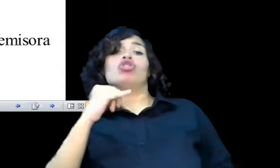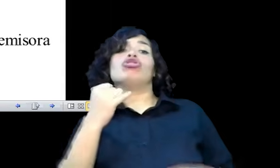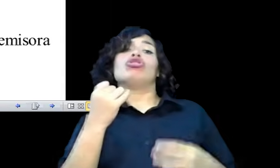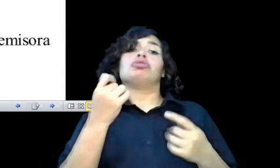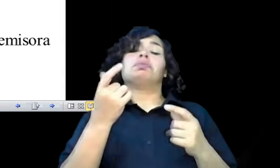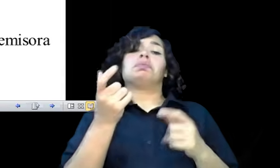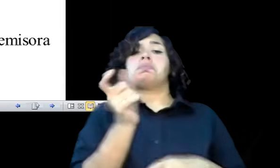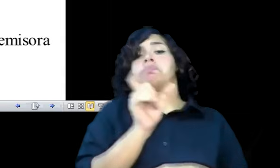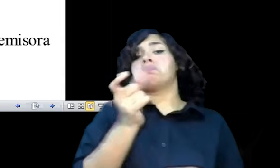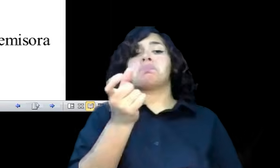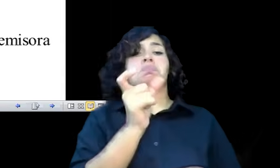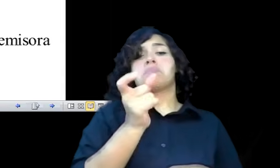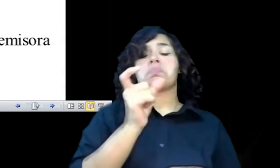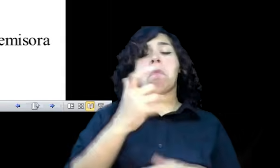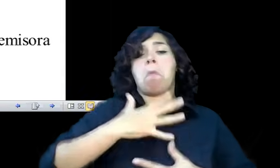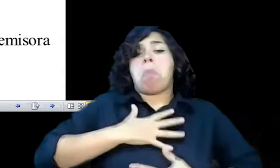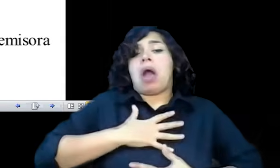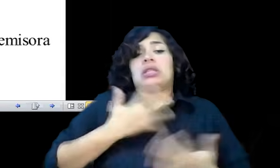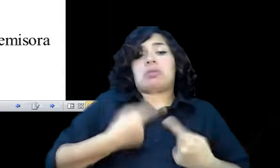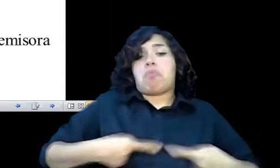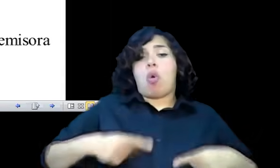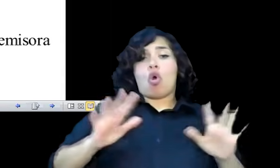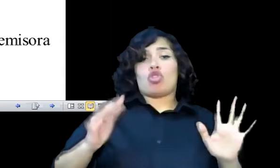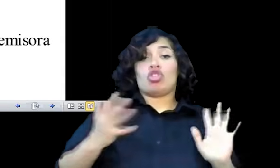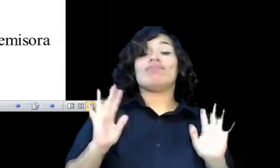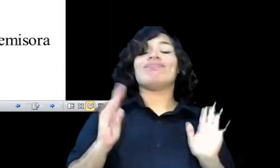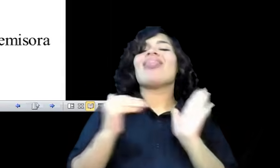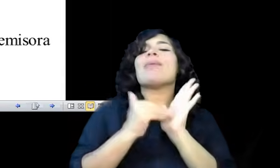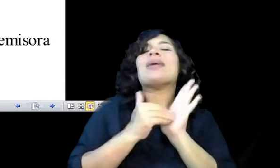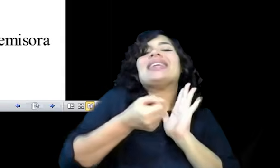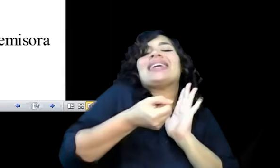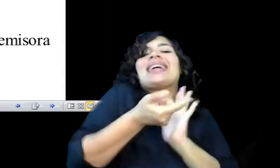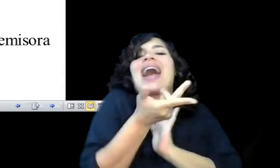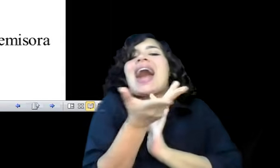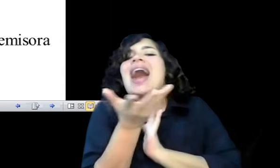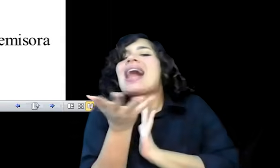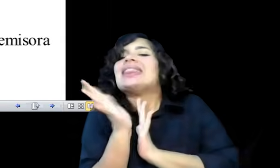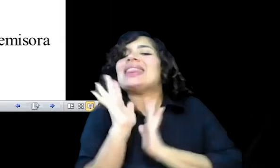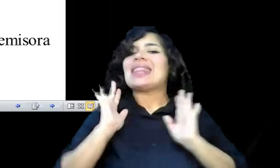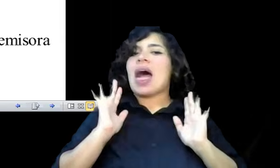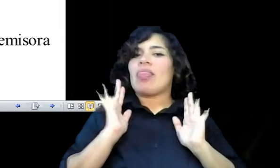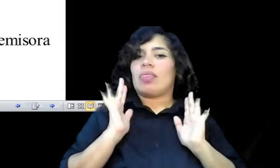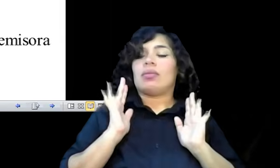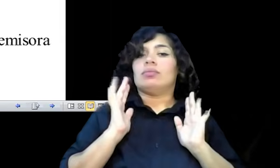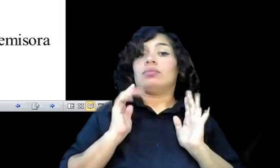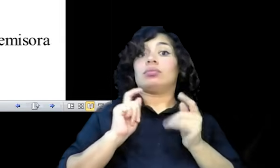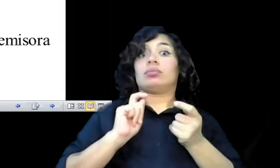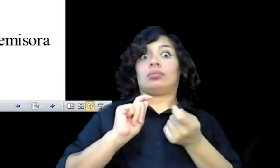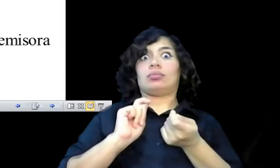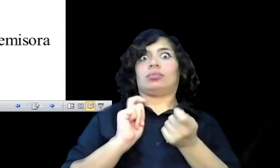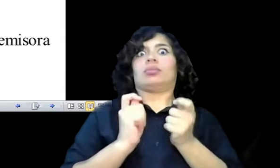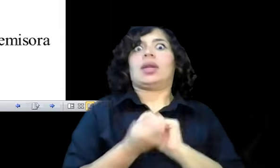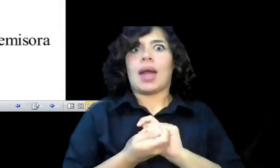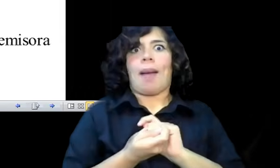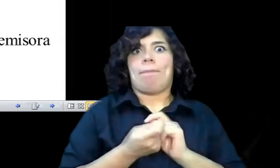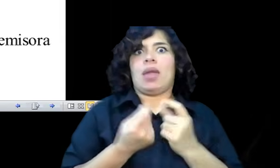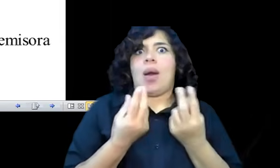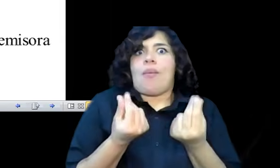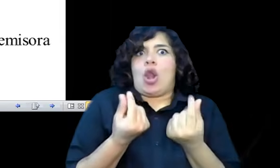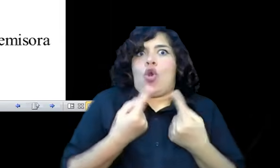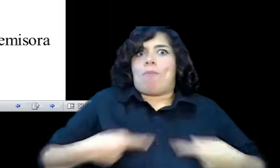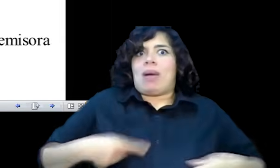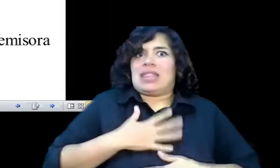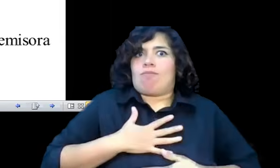variaciones patrimoniales que sean cuantitativas, ¿sí? Que hayan cambiado el valor de ese patrimonio